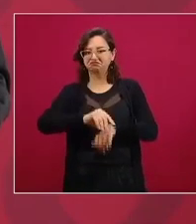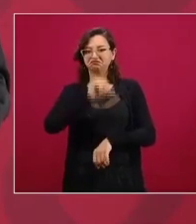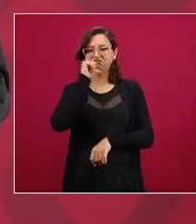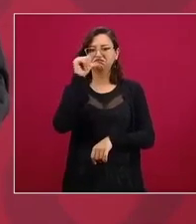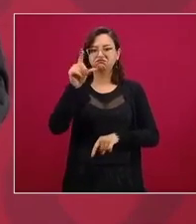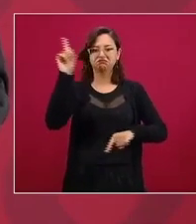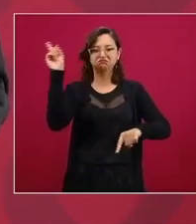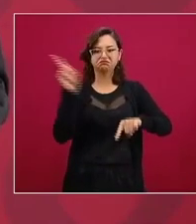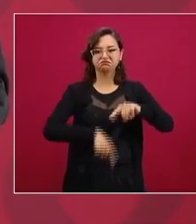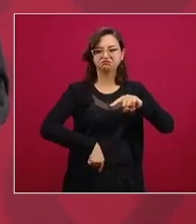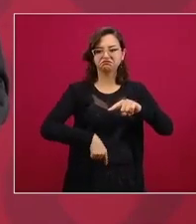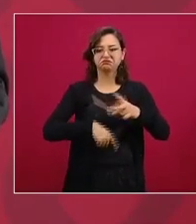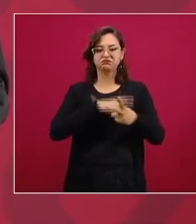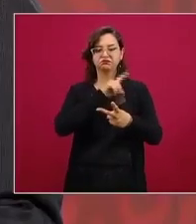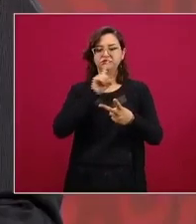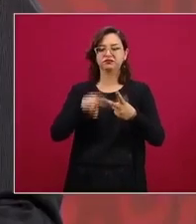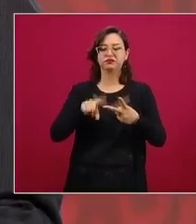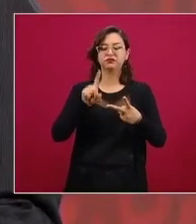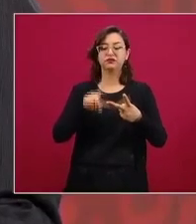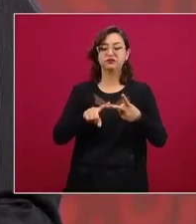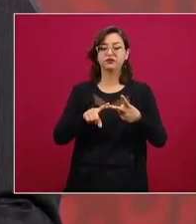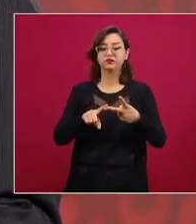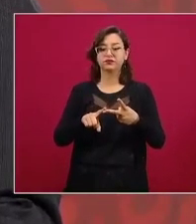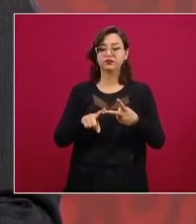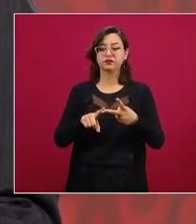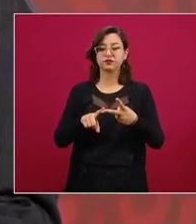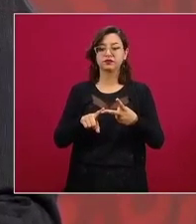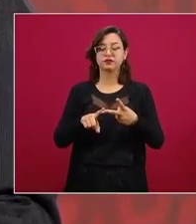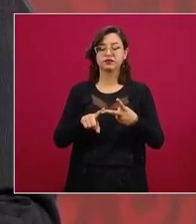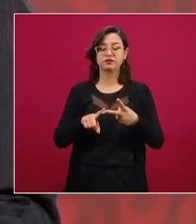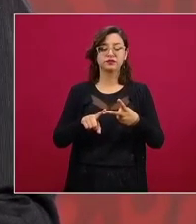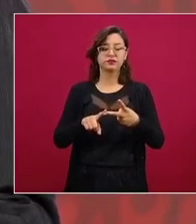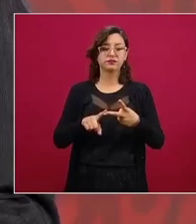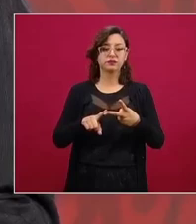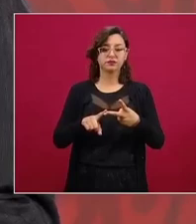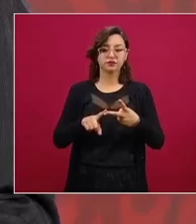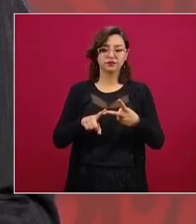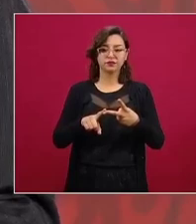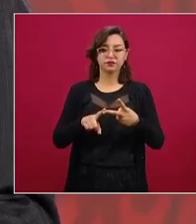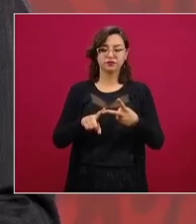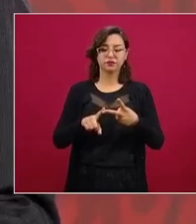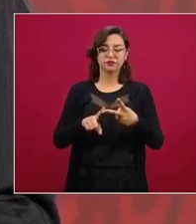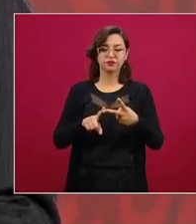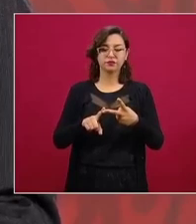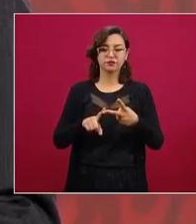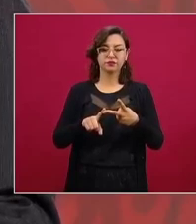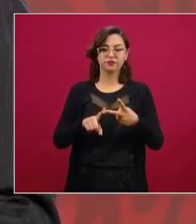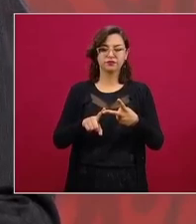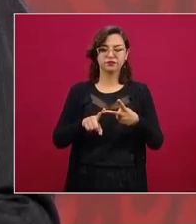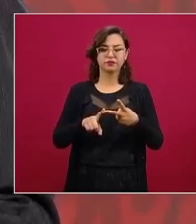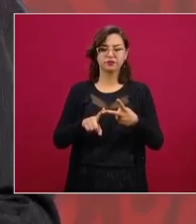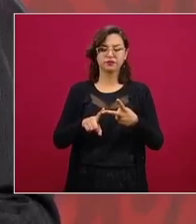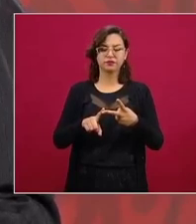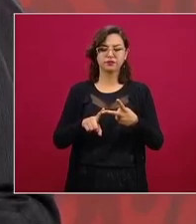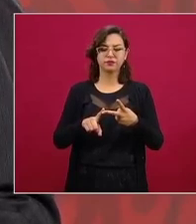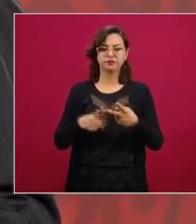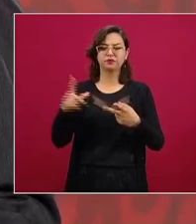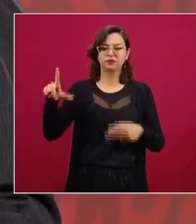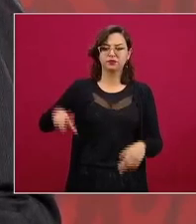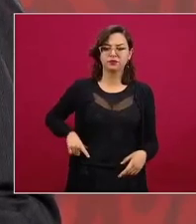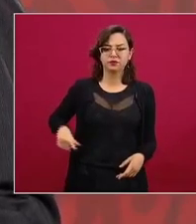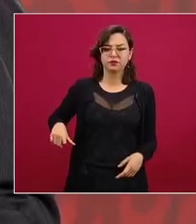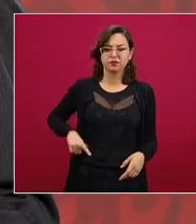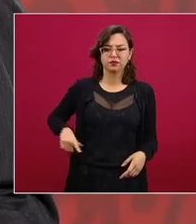y por llevar a cabo por hacer un